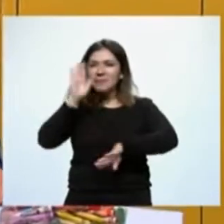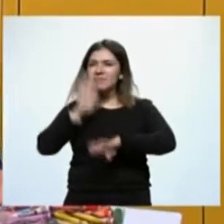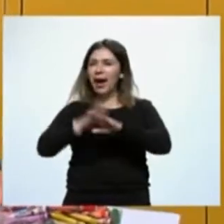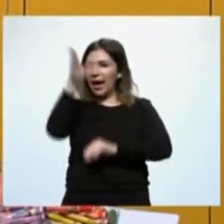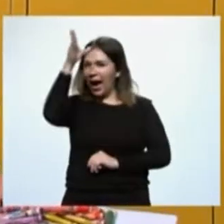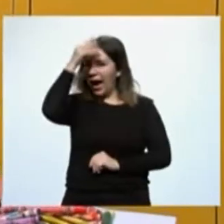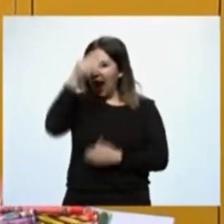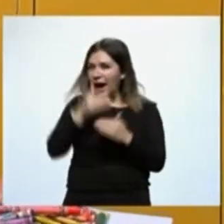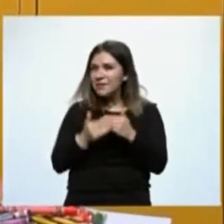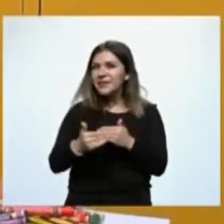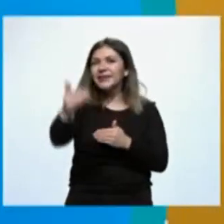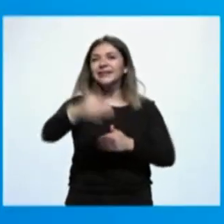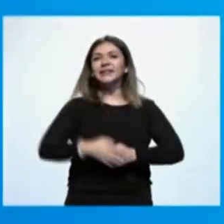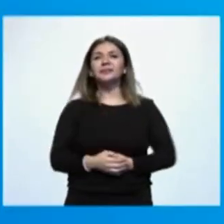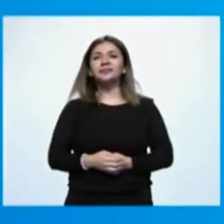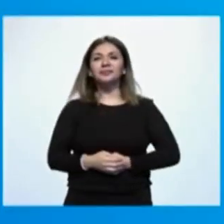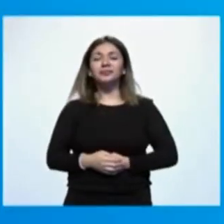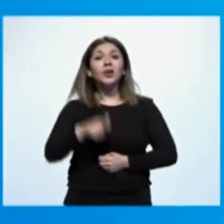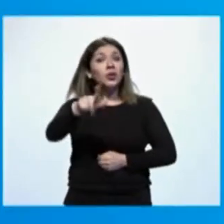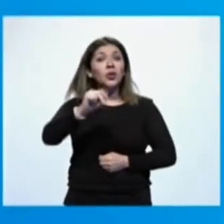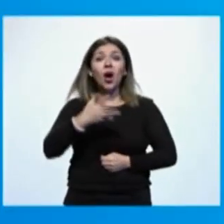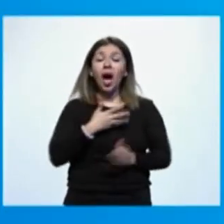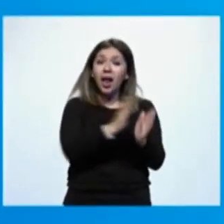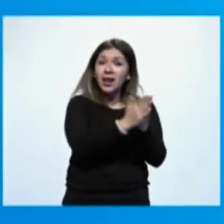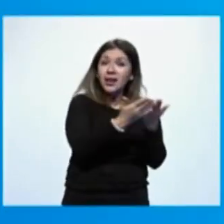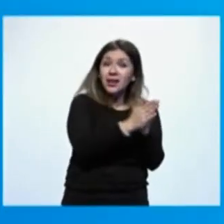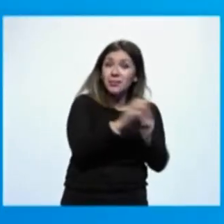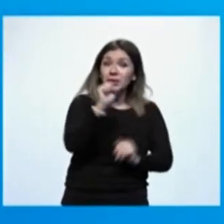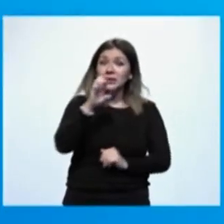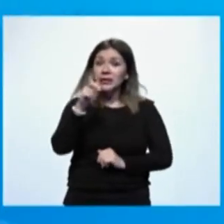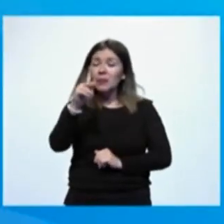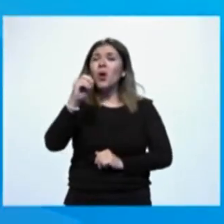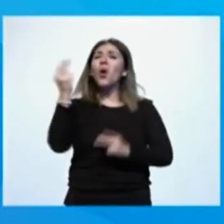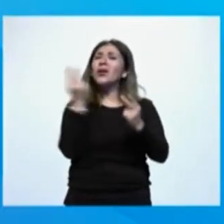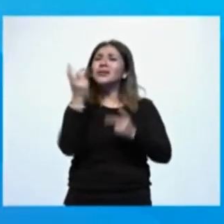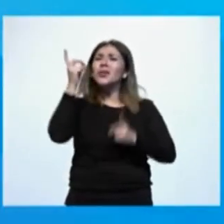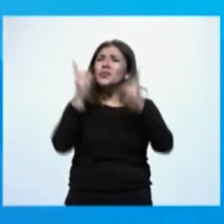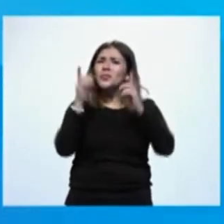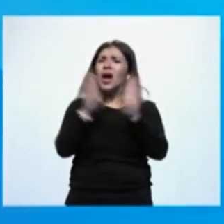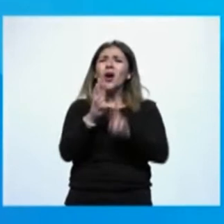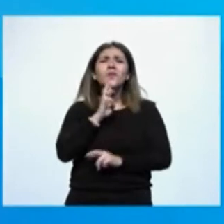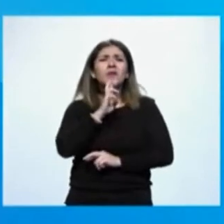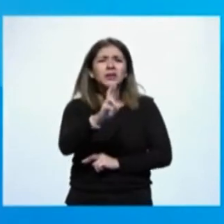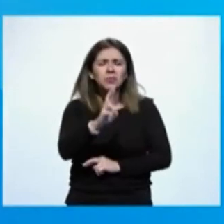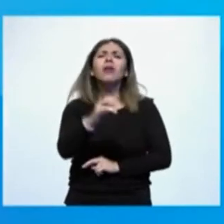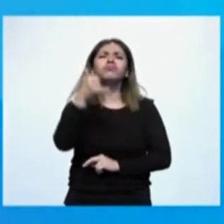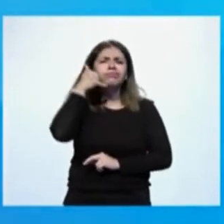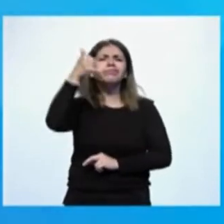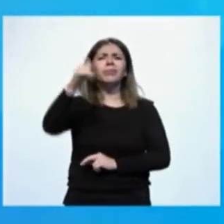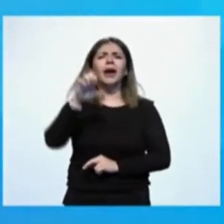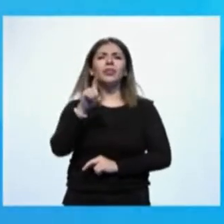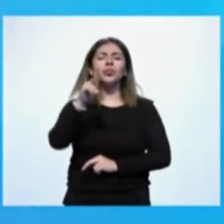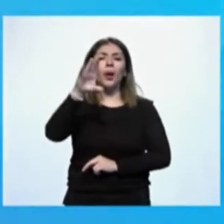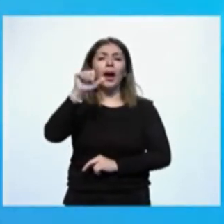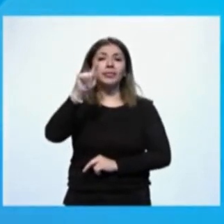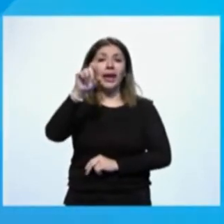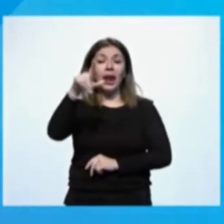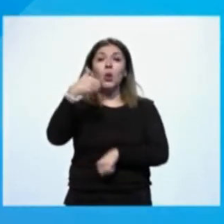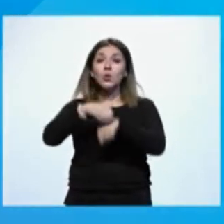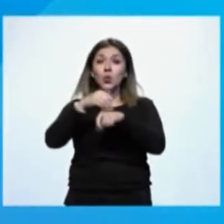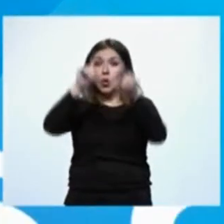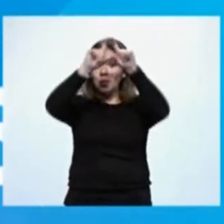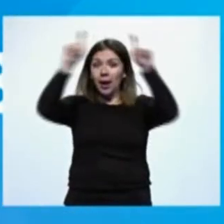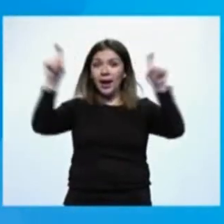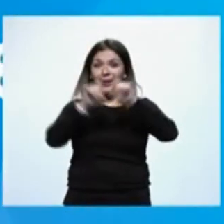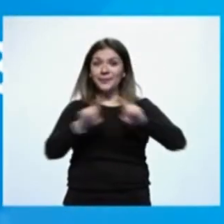aprender. Si no tienes el libro de texto o necesitas ayuda para responder las preguntas, llame a Educatel.